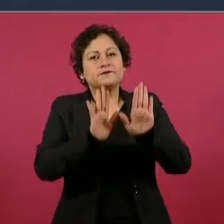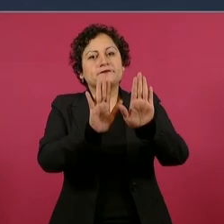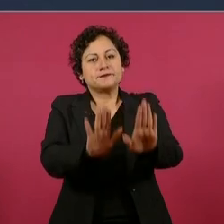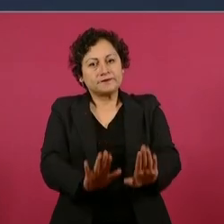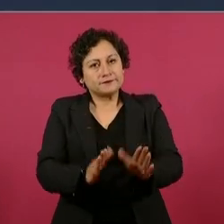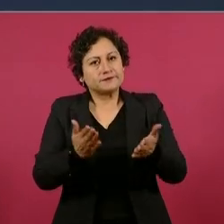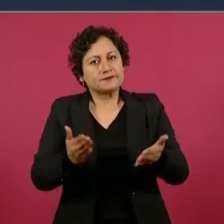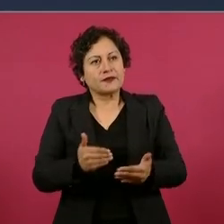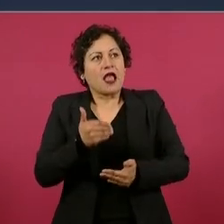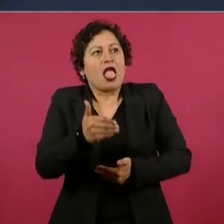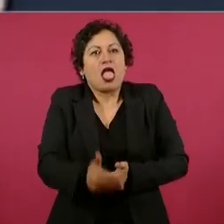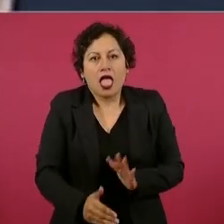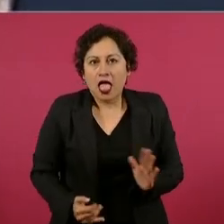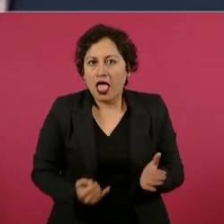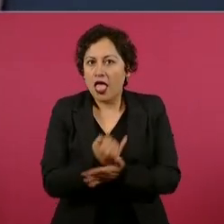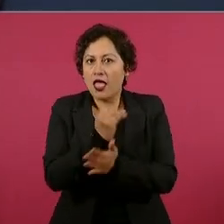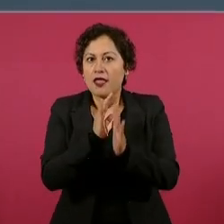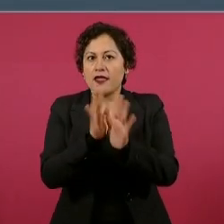Bueno. O sea,